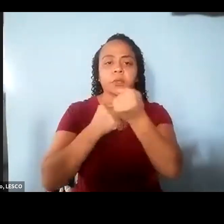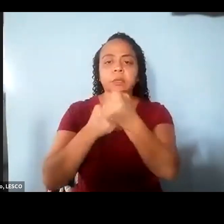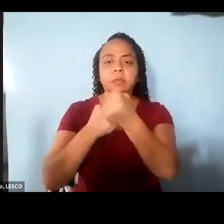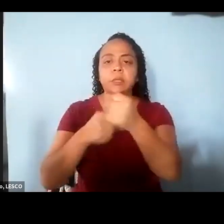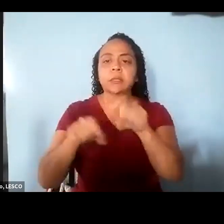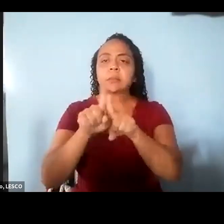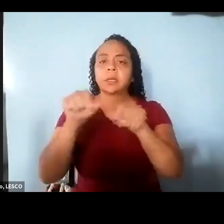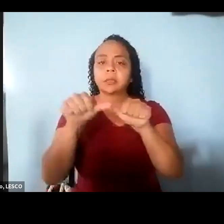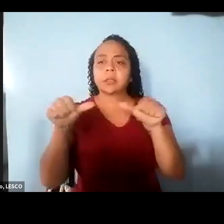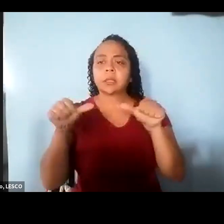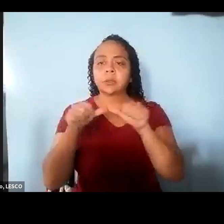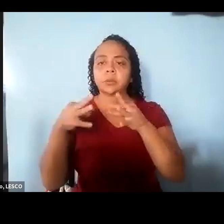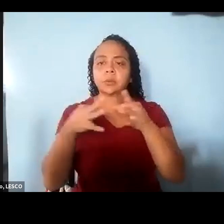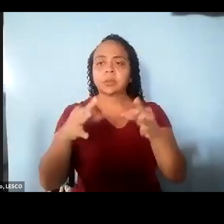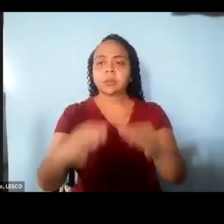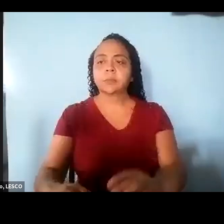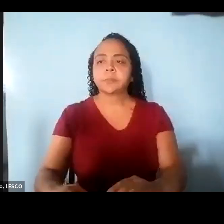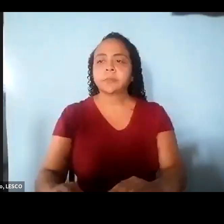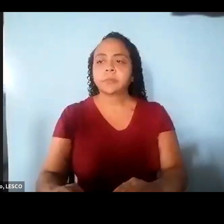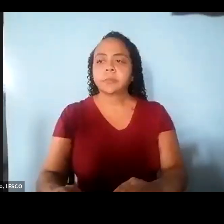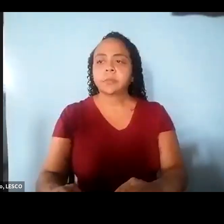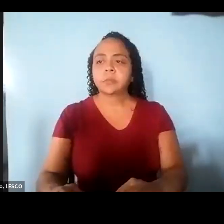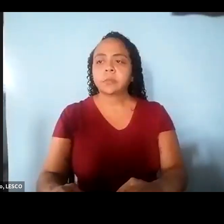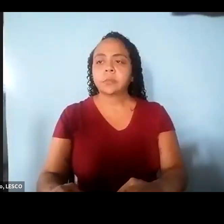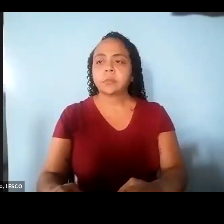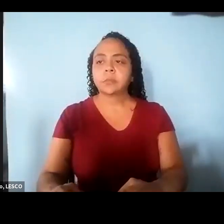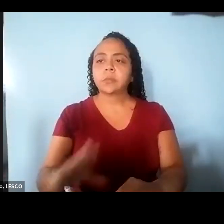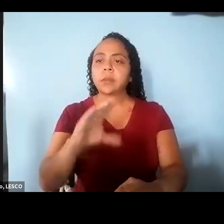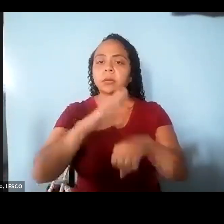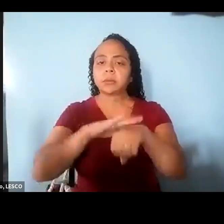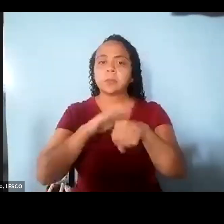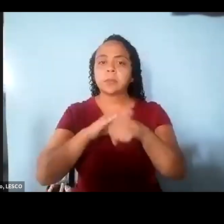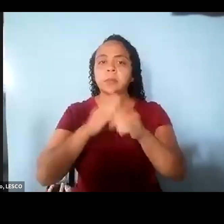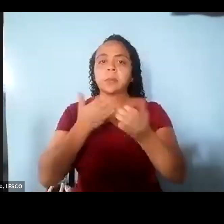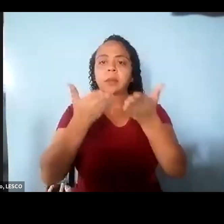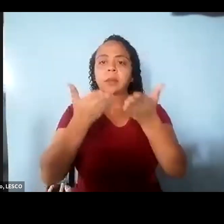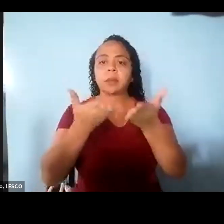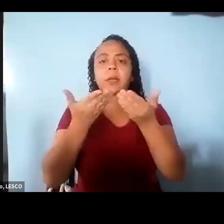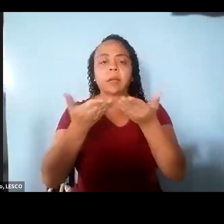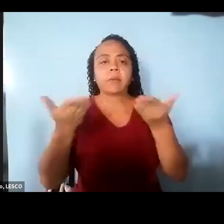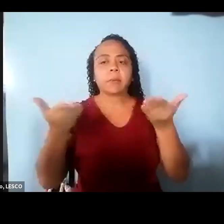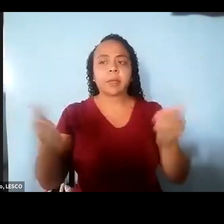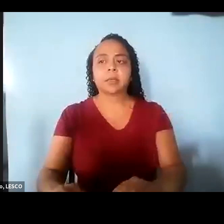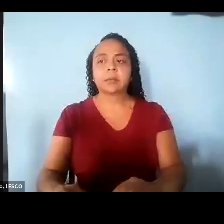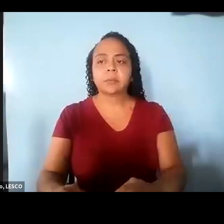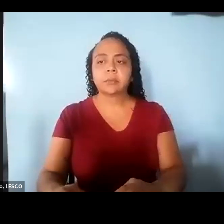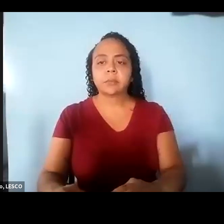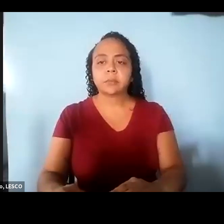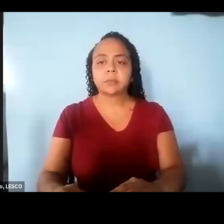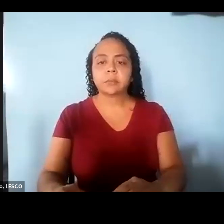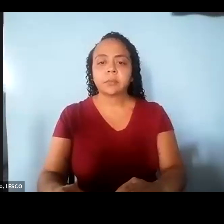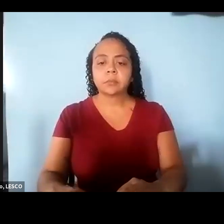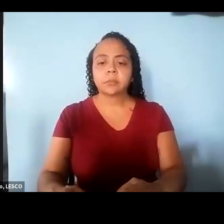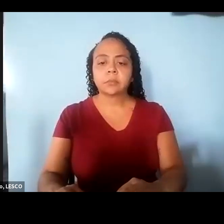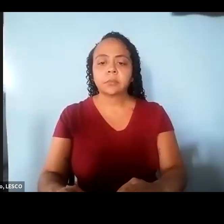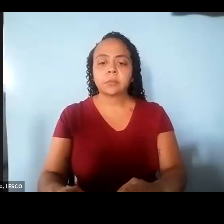turístico y que también nos permita brindar las herramientas más bien otorgar herramientas necesarias para prevenir y reducir